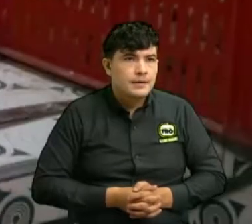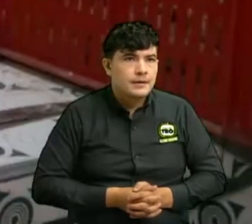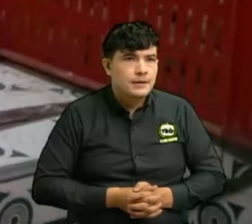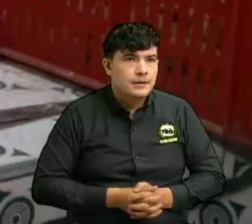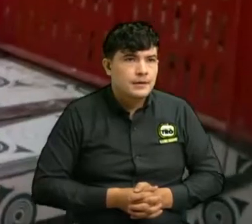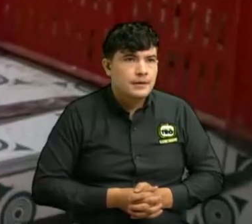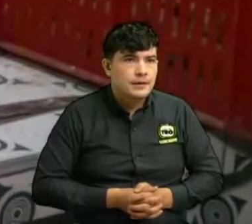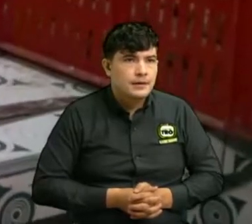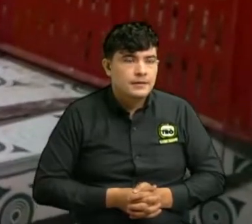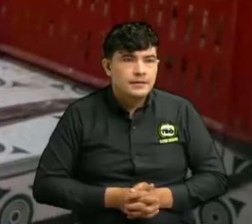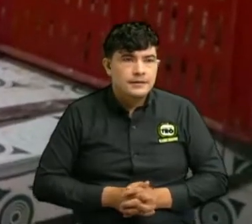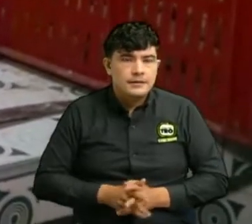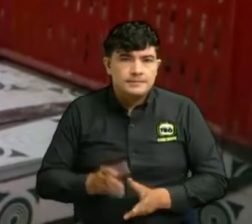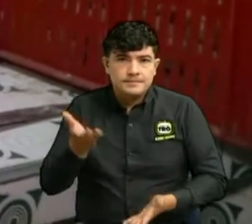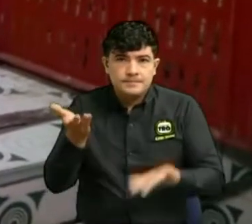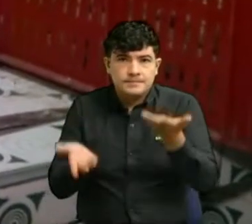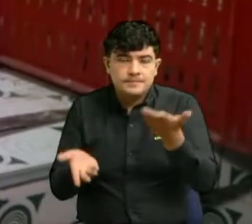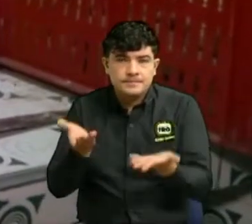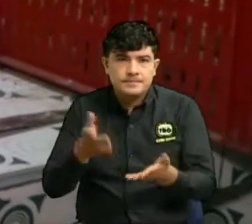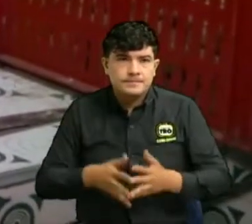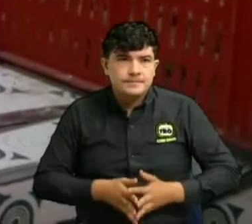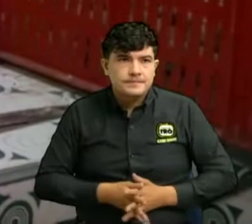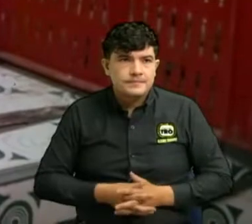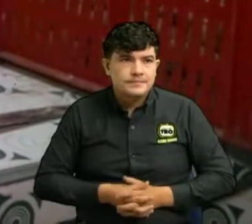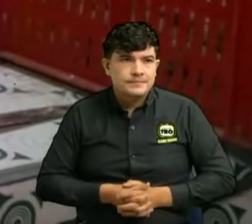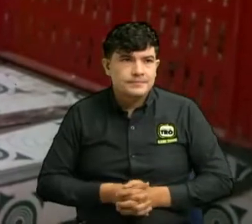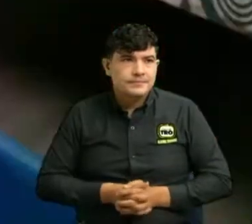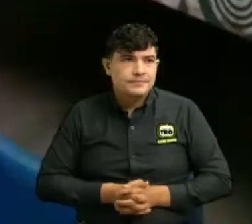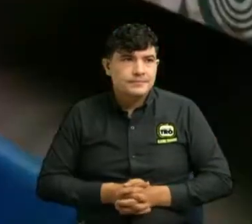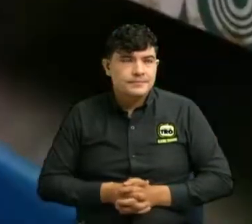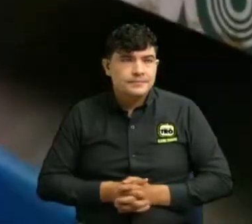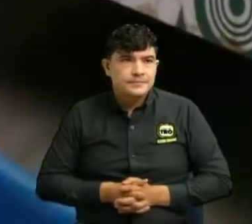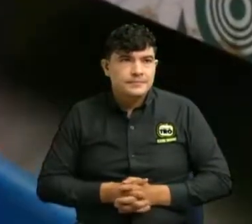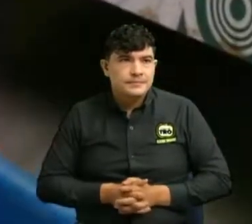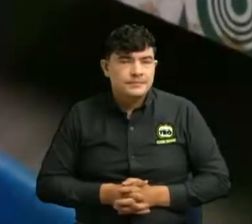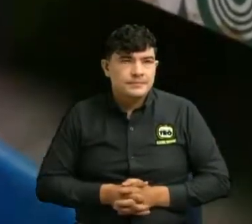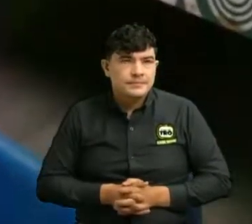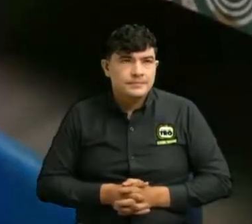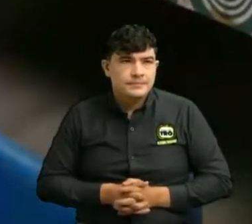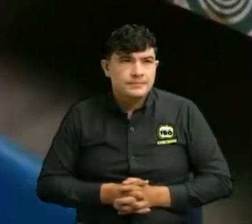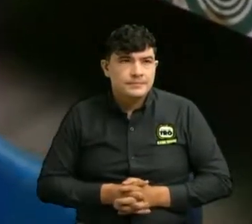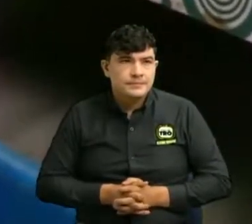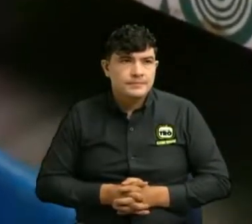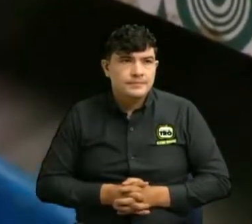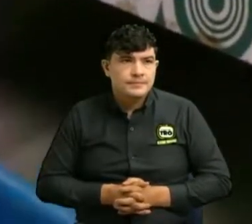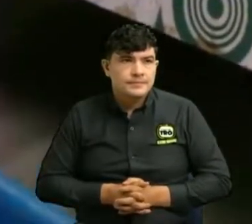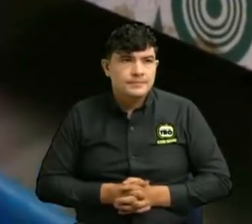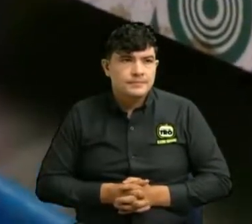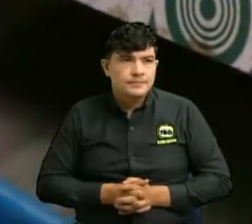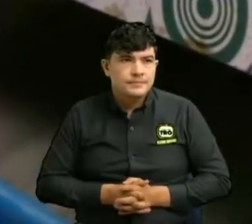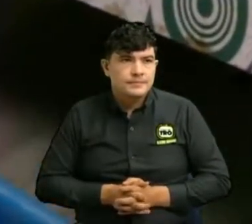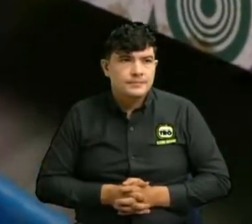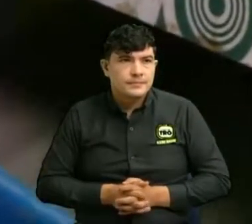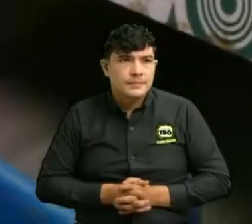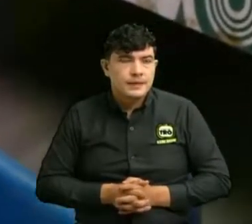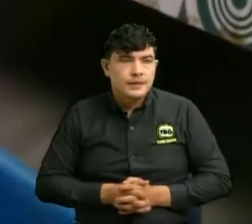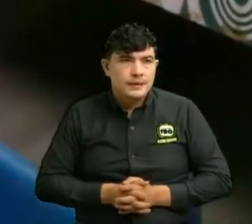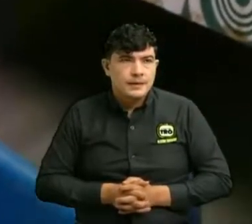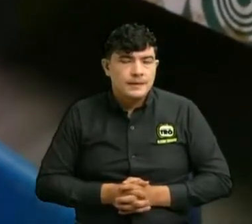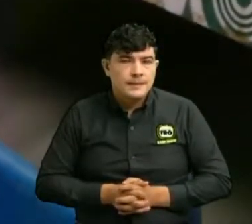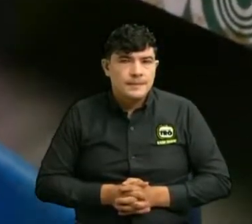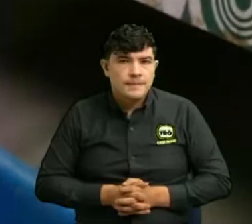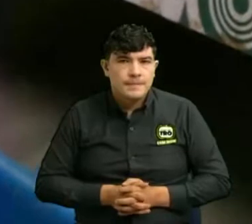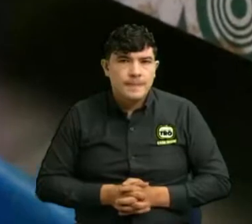O sea, si en los 3 últimos años no cotizó, valen a 1.300 semanas, nace la pensión en aplicación del parágrafo del artículo